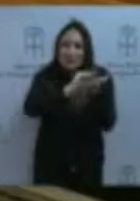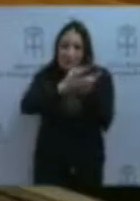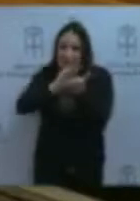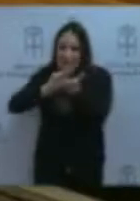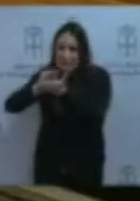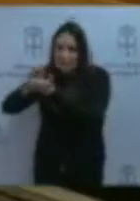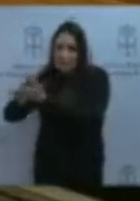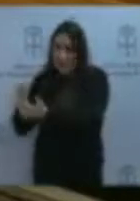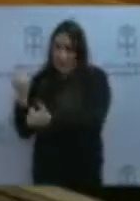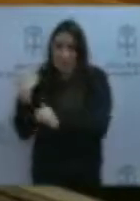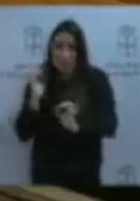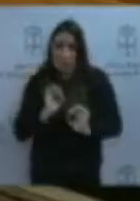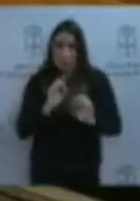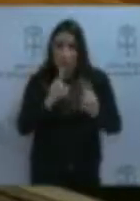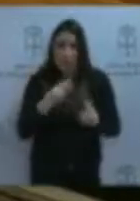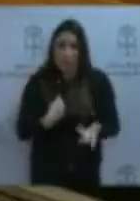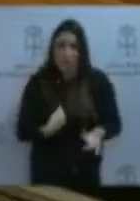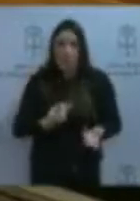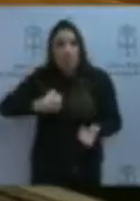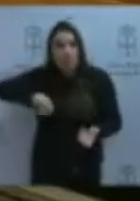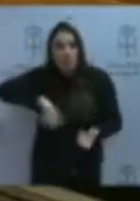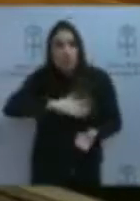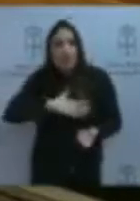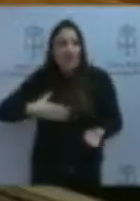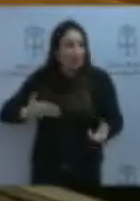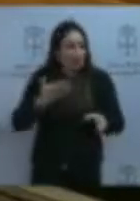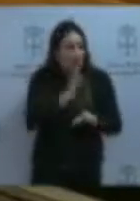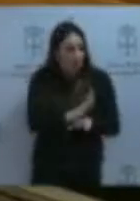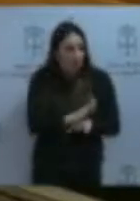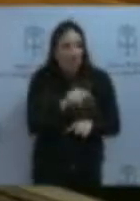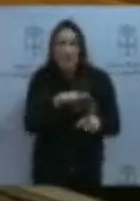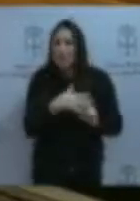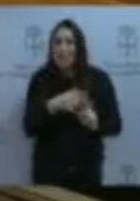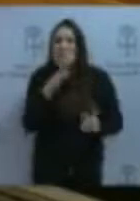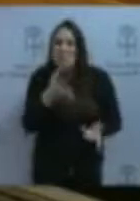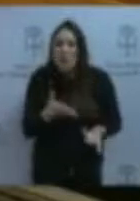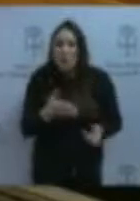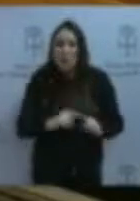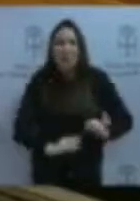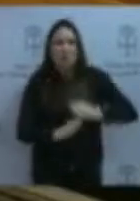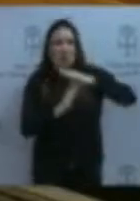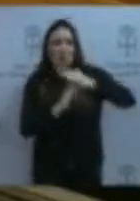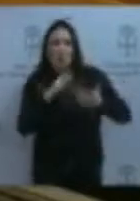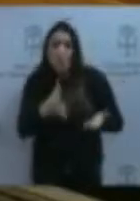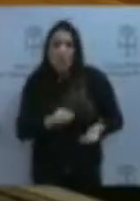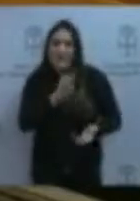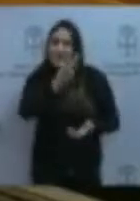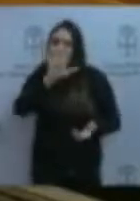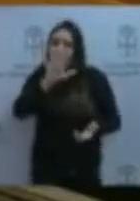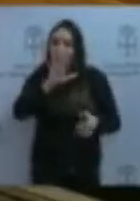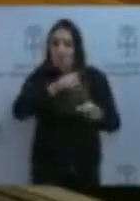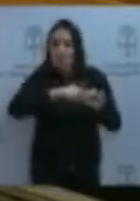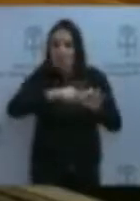sentido recientemente, ¿no? Y nos lo que queremos plantear es que ¿por qué ocurre esto? ¿Por qué hay estos atascos cuando hay 35 plazas de